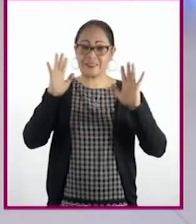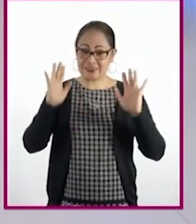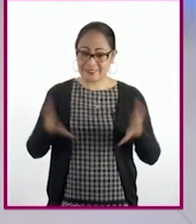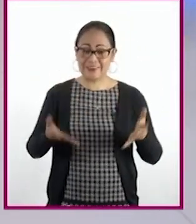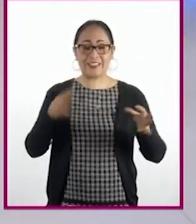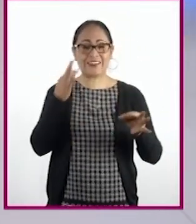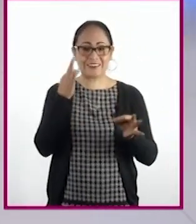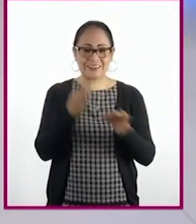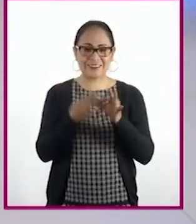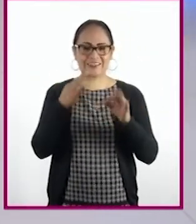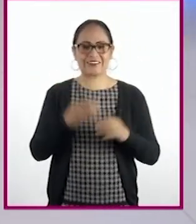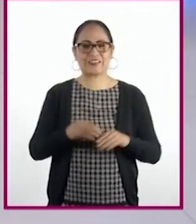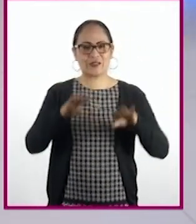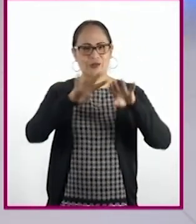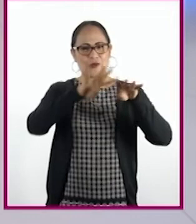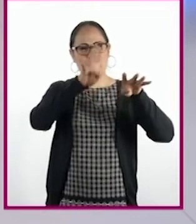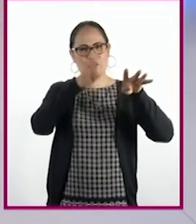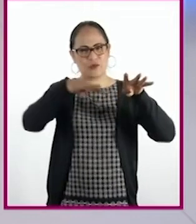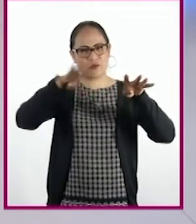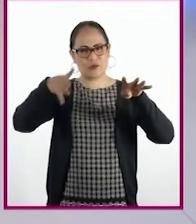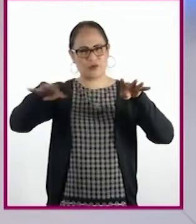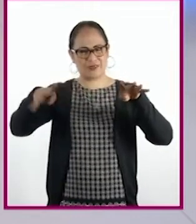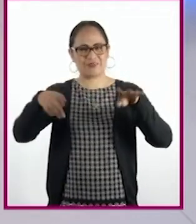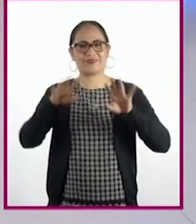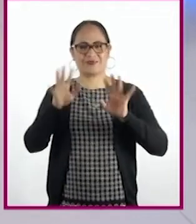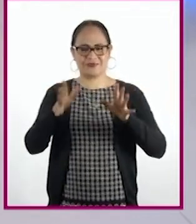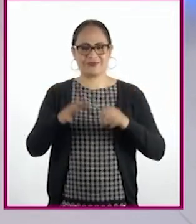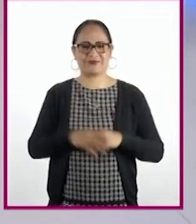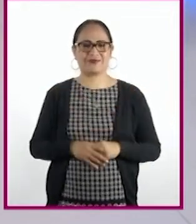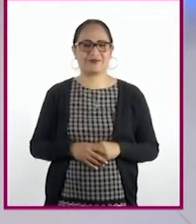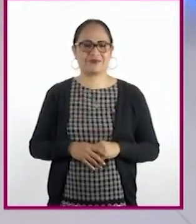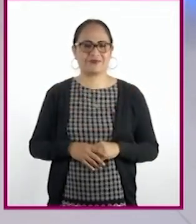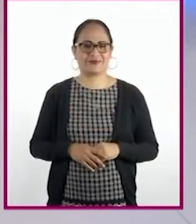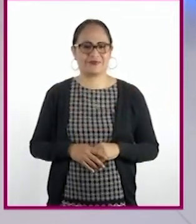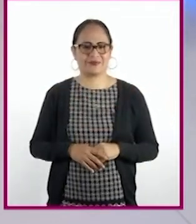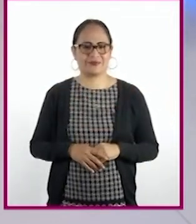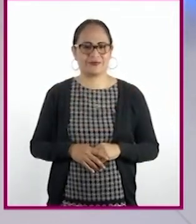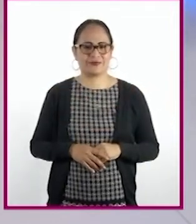bastidor con el techo de lámina de arcilla. Así que